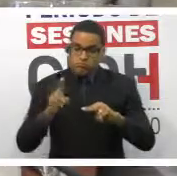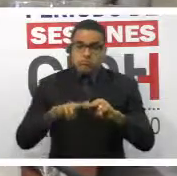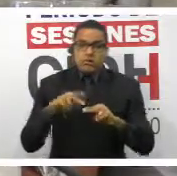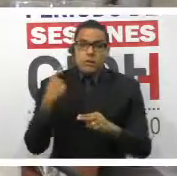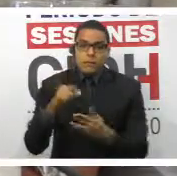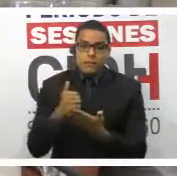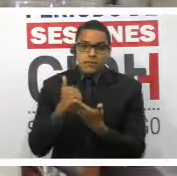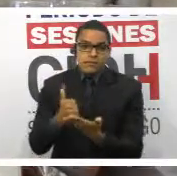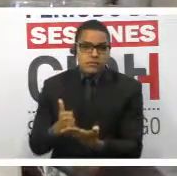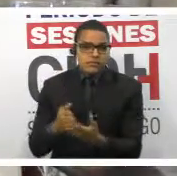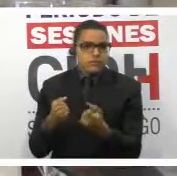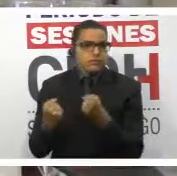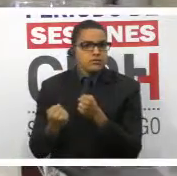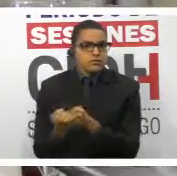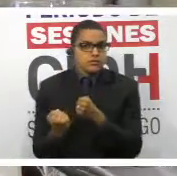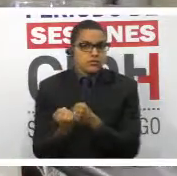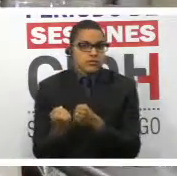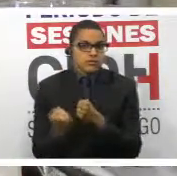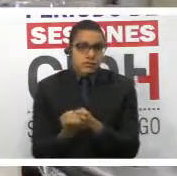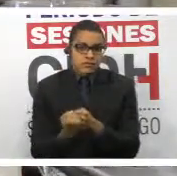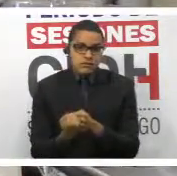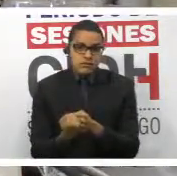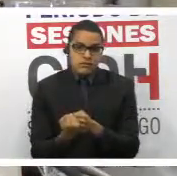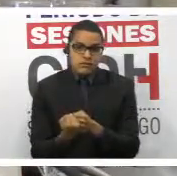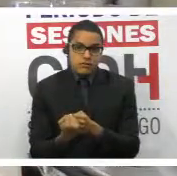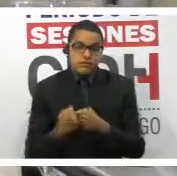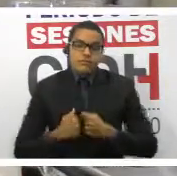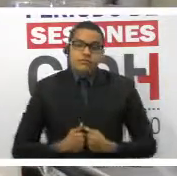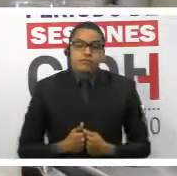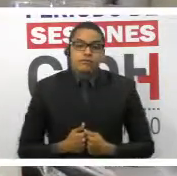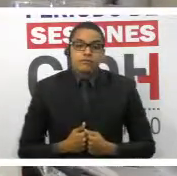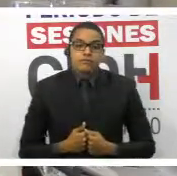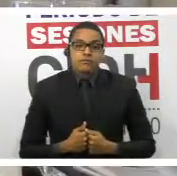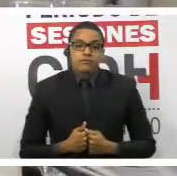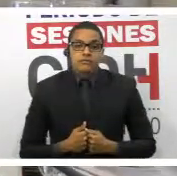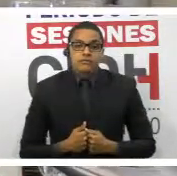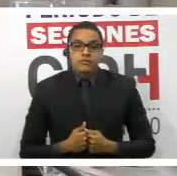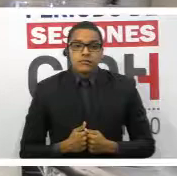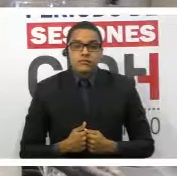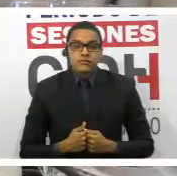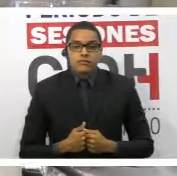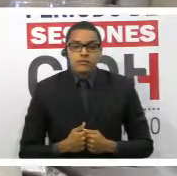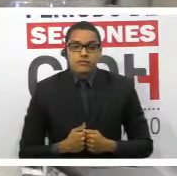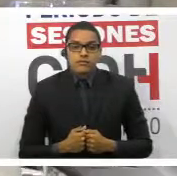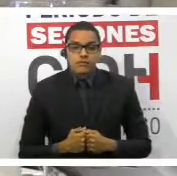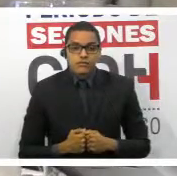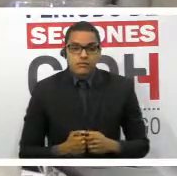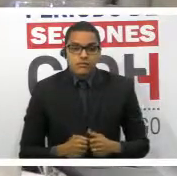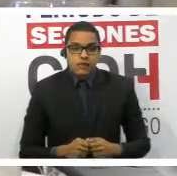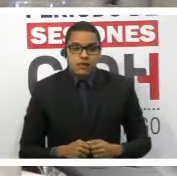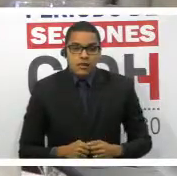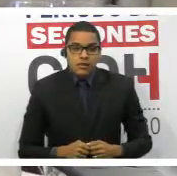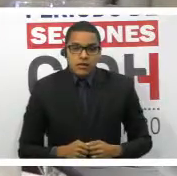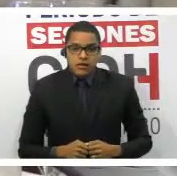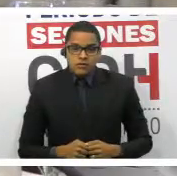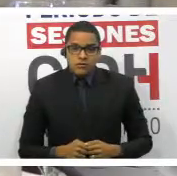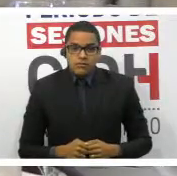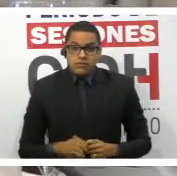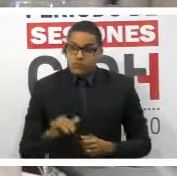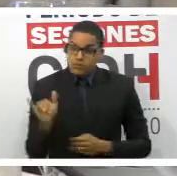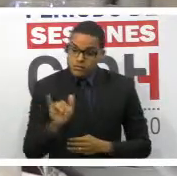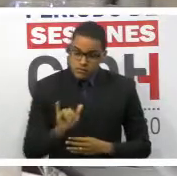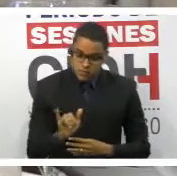entonces peso que hay que identificar esperan dar es sobre el derecho a la accesibilidad